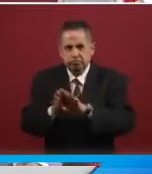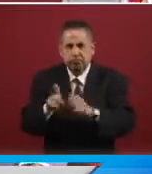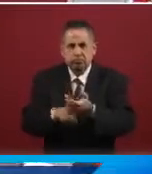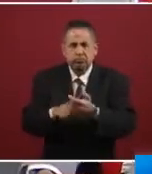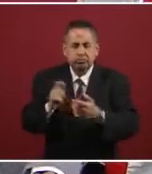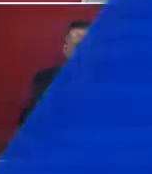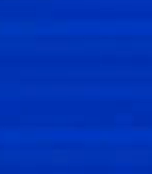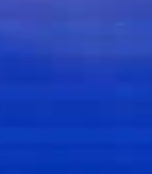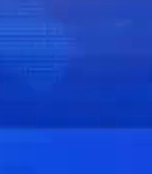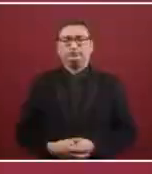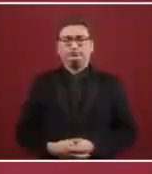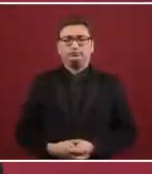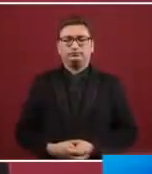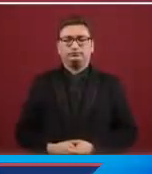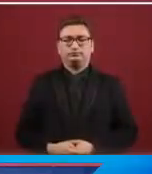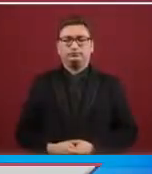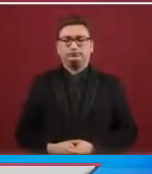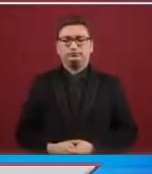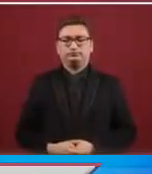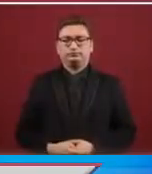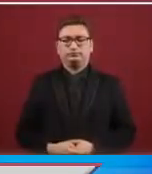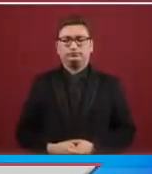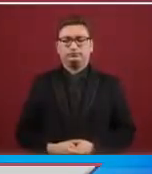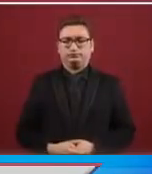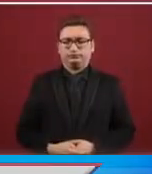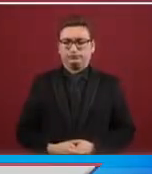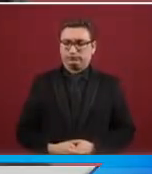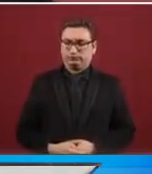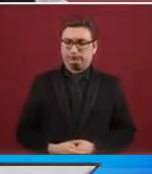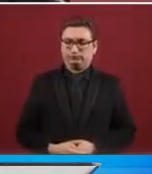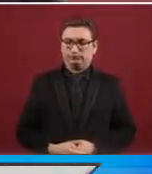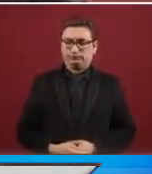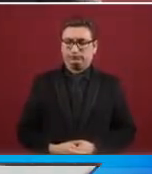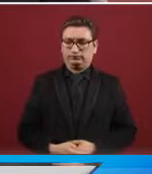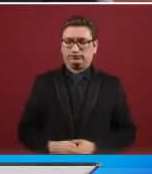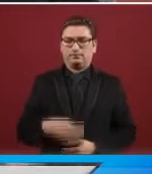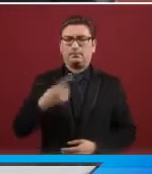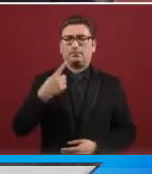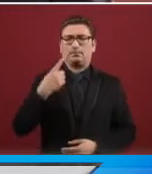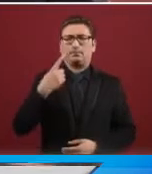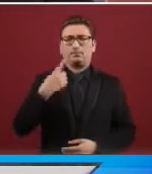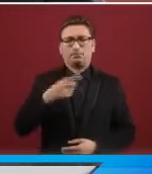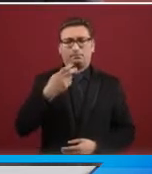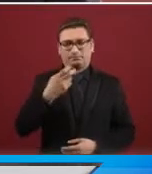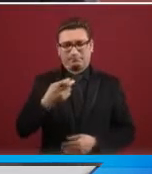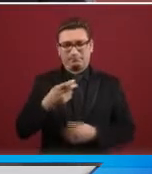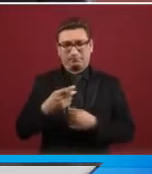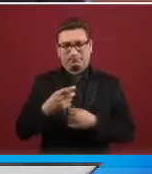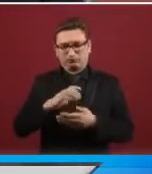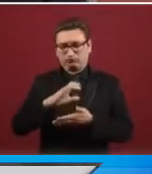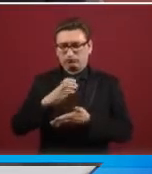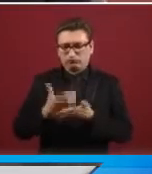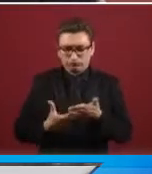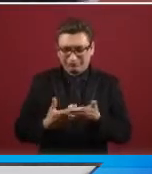o de aranceles. Gasoducto Texas-Tuxpan. Resolver el problema del contrato,